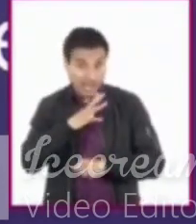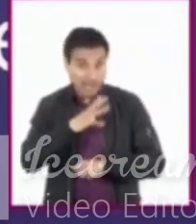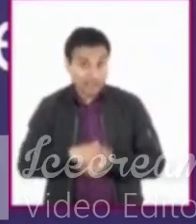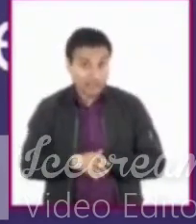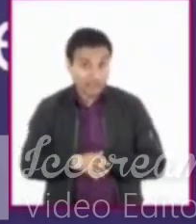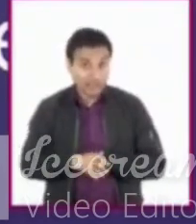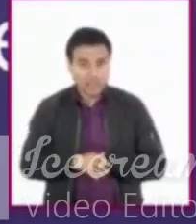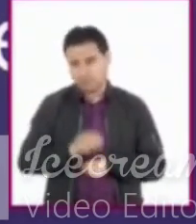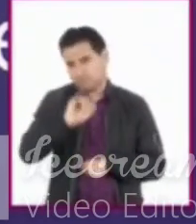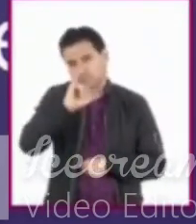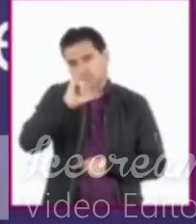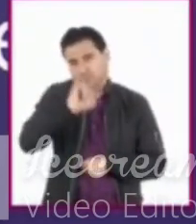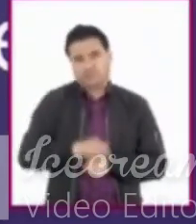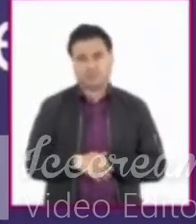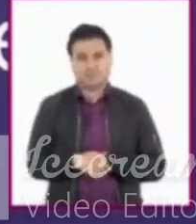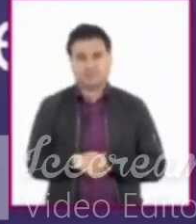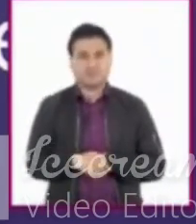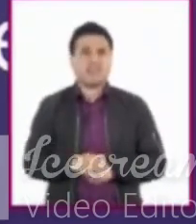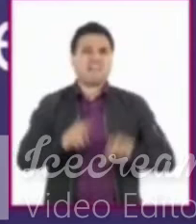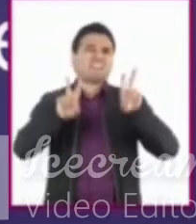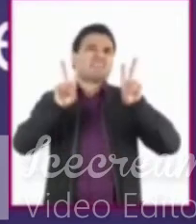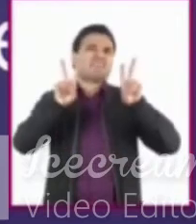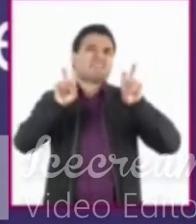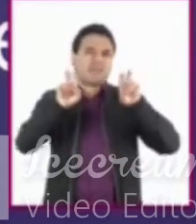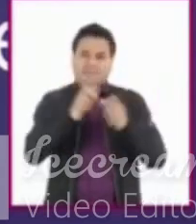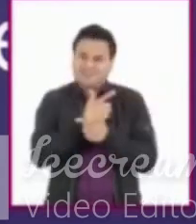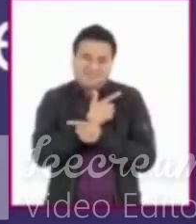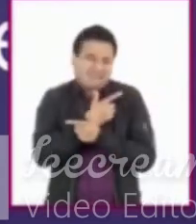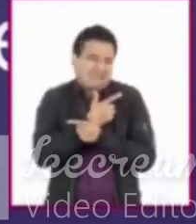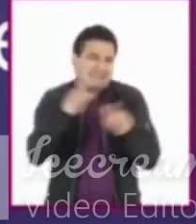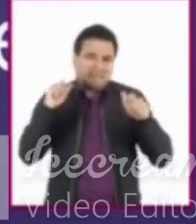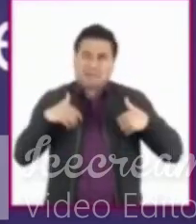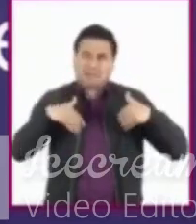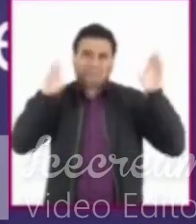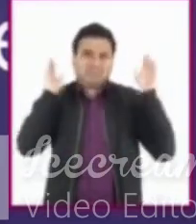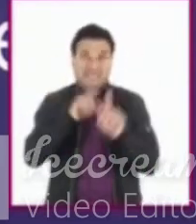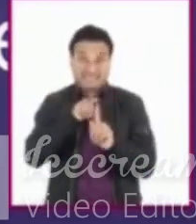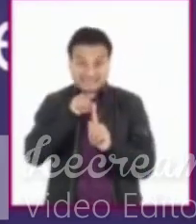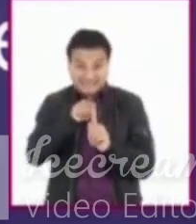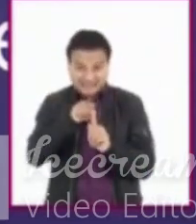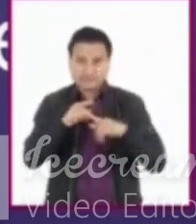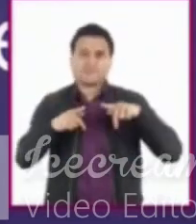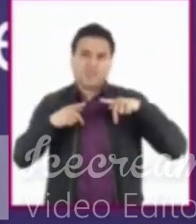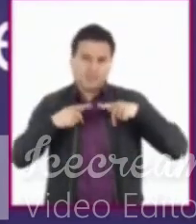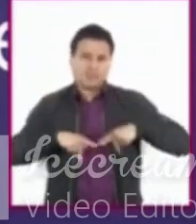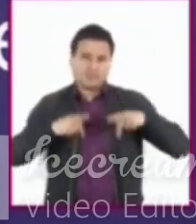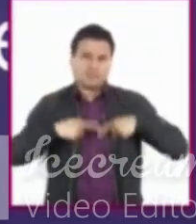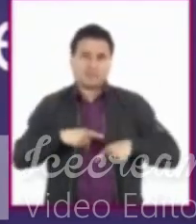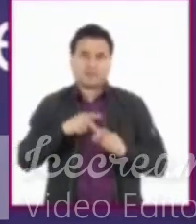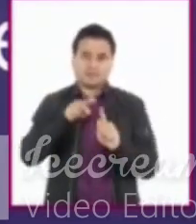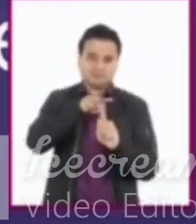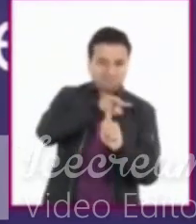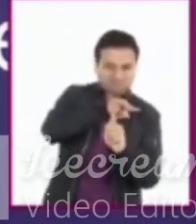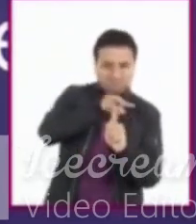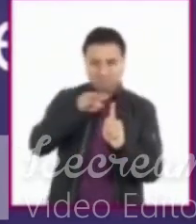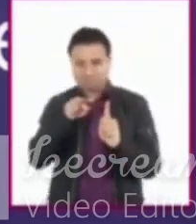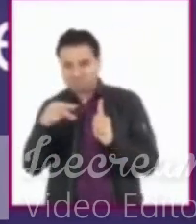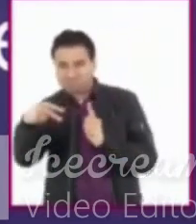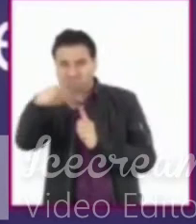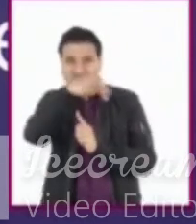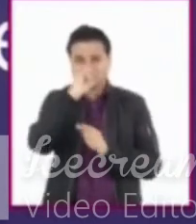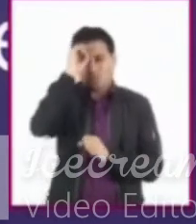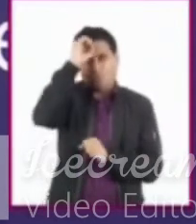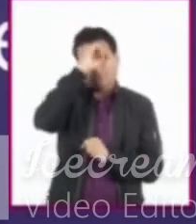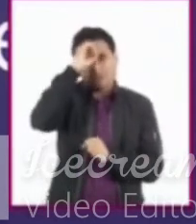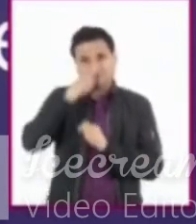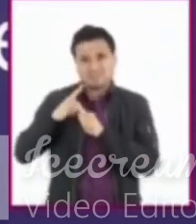Obviamente que sí. Cualquier tema, cualquiera, puede tener diversas posturas. Podemos abordarlo desde múltiples visiones